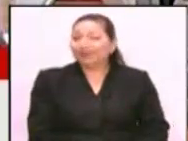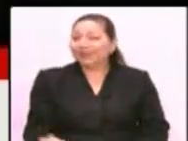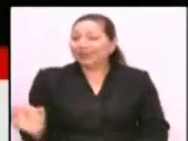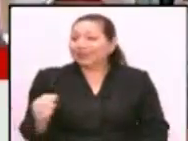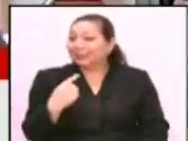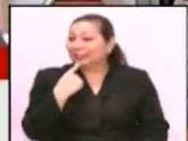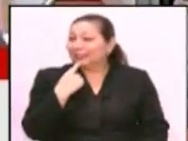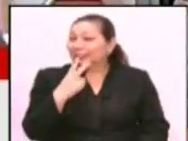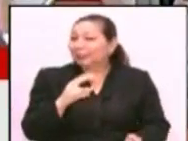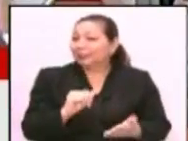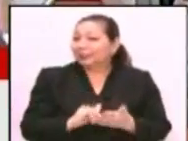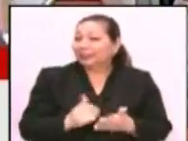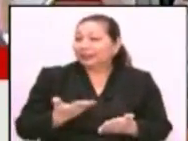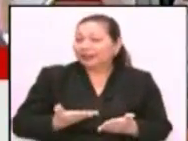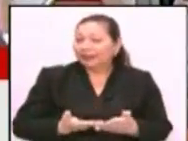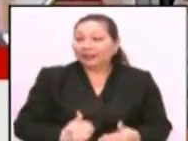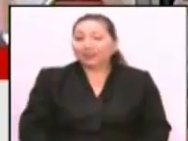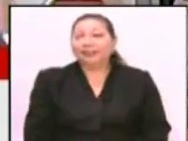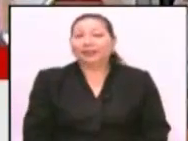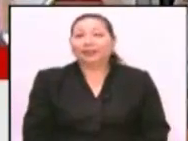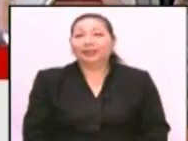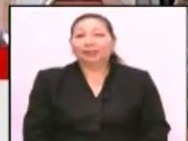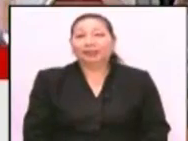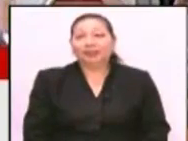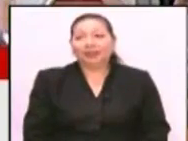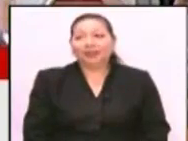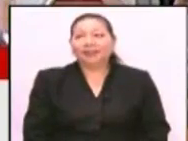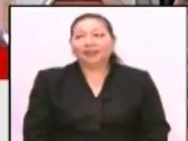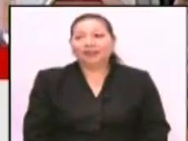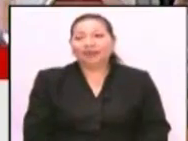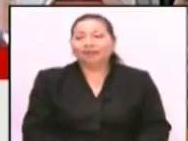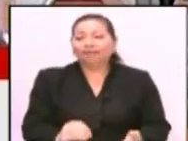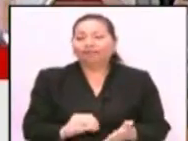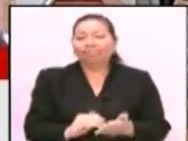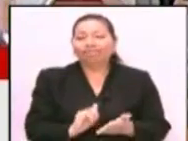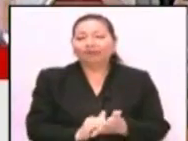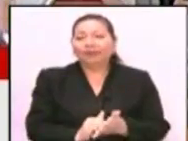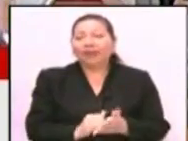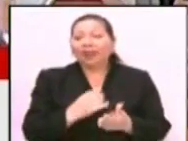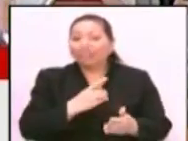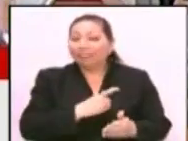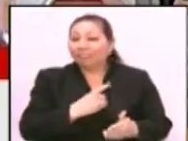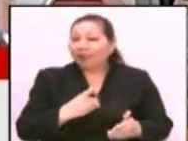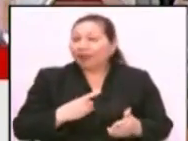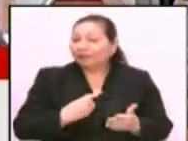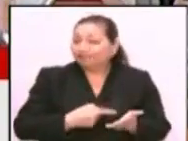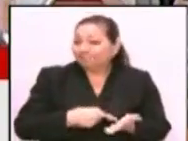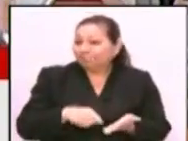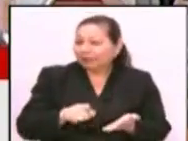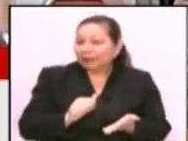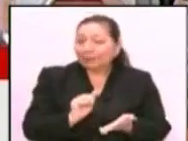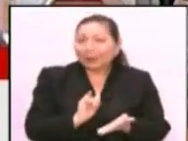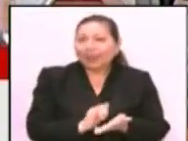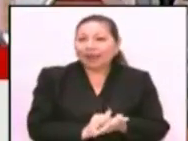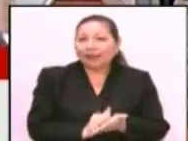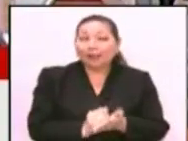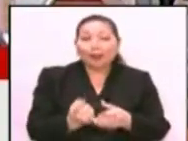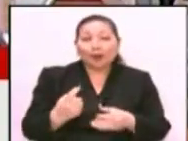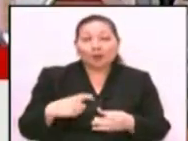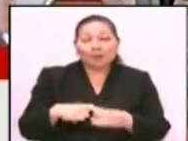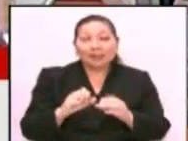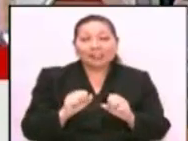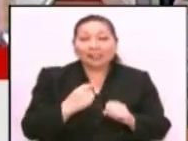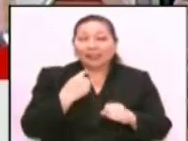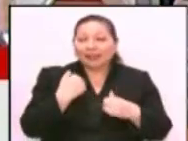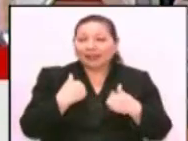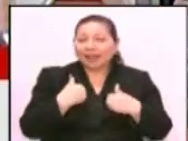Sin decir que nosotros independizamos el consumo de luz y agua, es la nueva directiva que hemos enviado, por ejemplo, para que, y el convenio sí lo